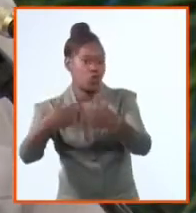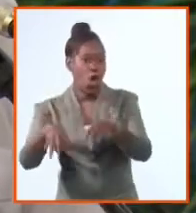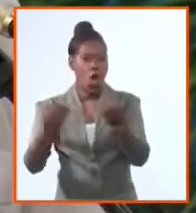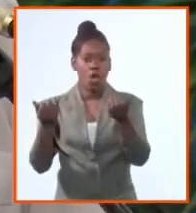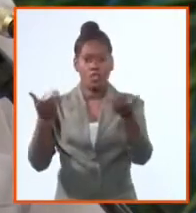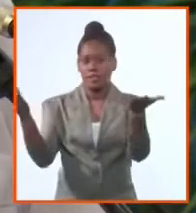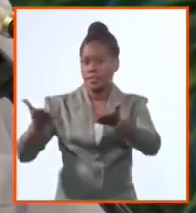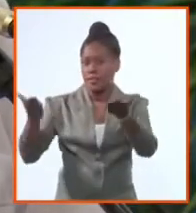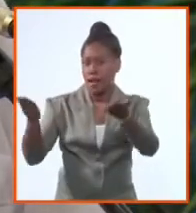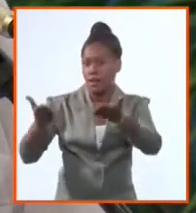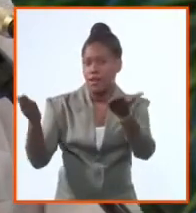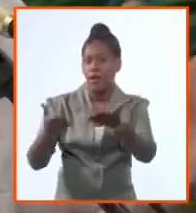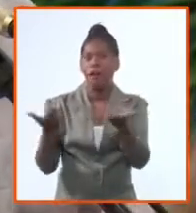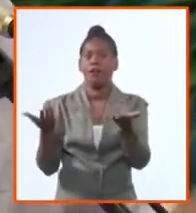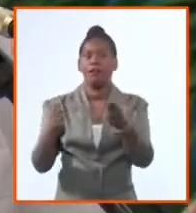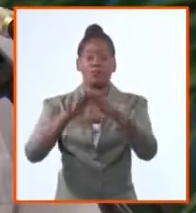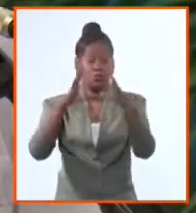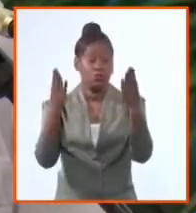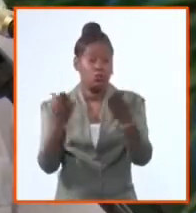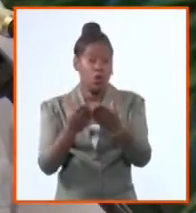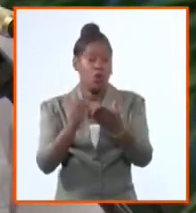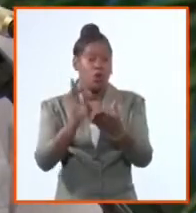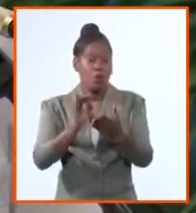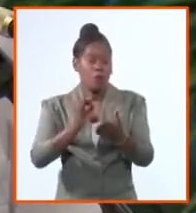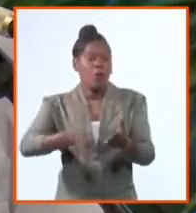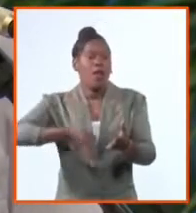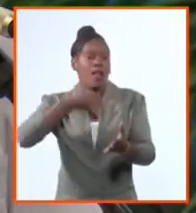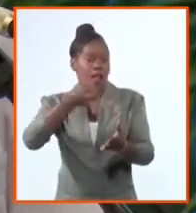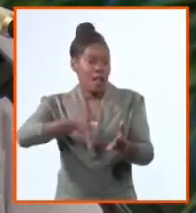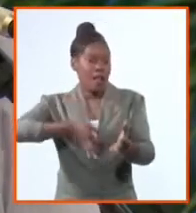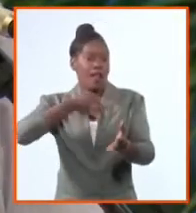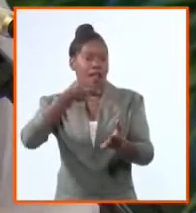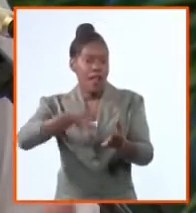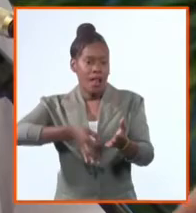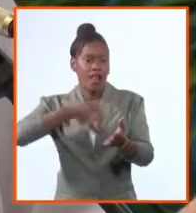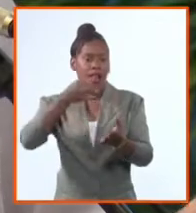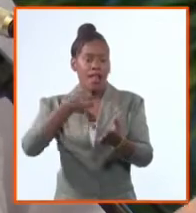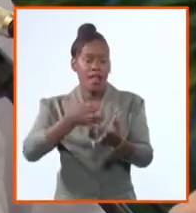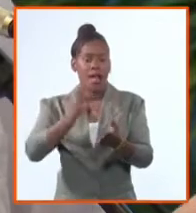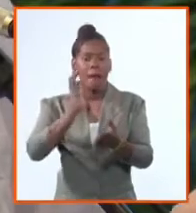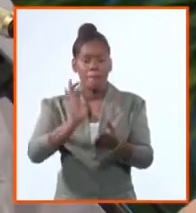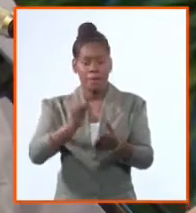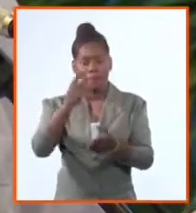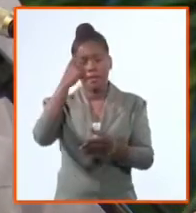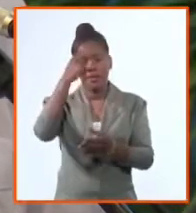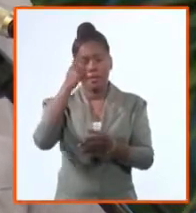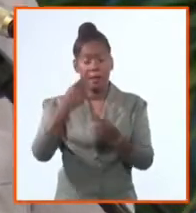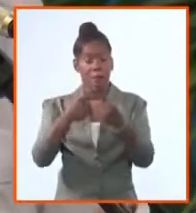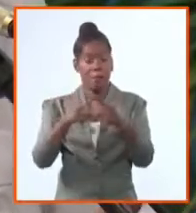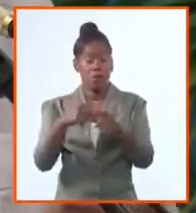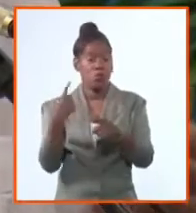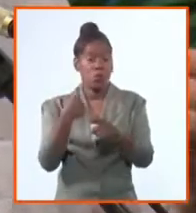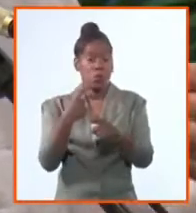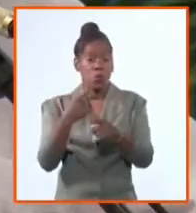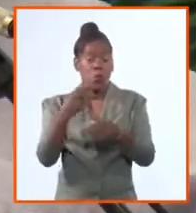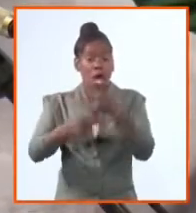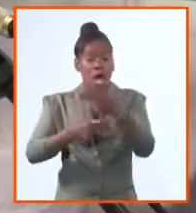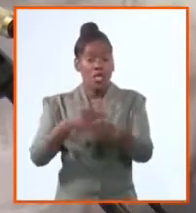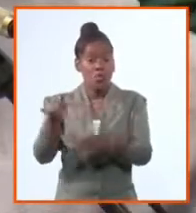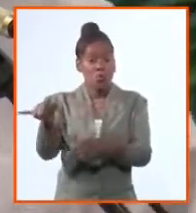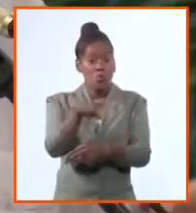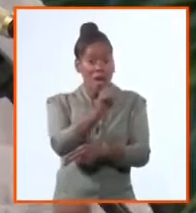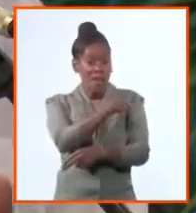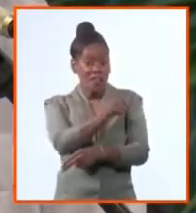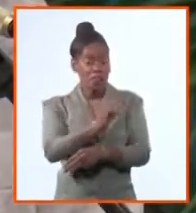los debates de los años 63 y 64, el gran debate, que así se llama el libro. Pero nada de eso lo utilizamos. O si se